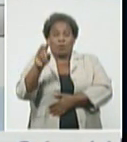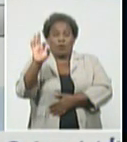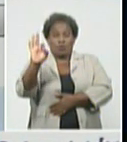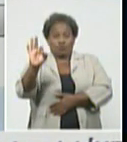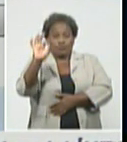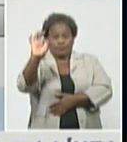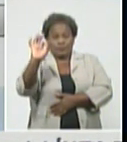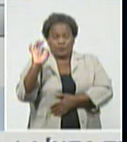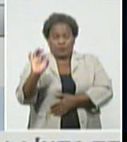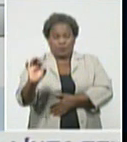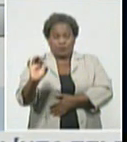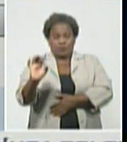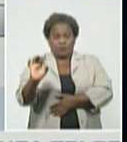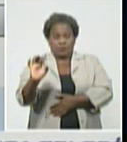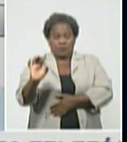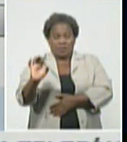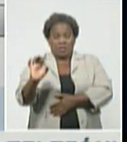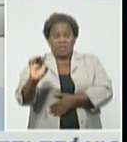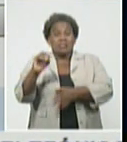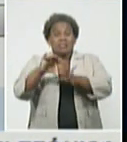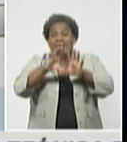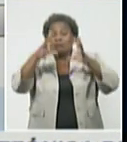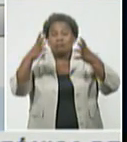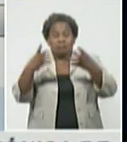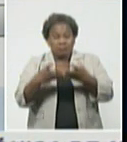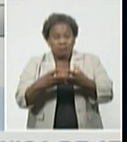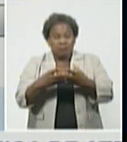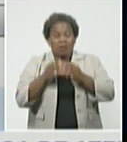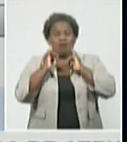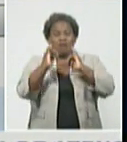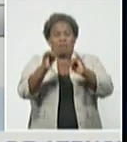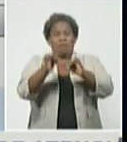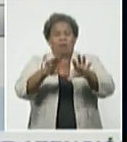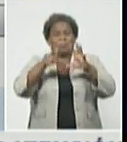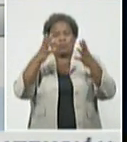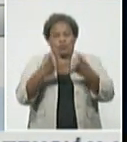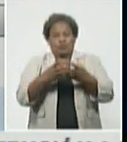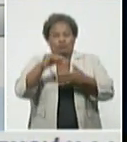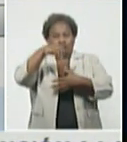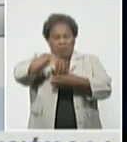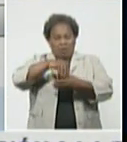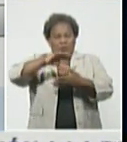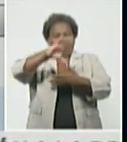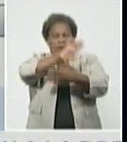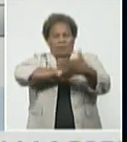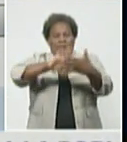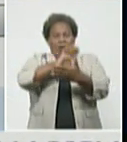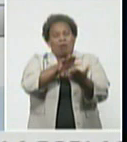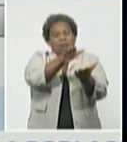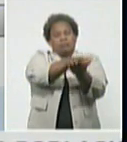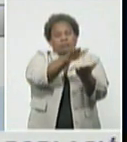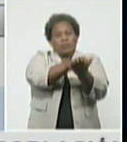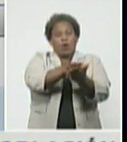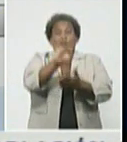53,8% del total de los casos reportados en el mundo. Y ya se acumulan